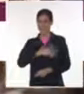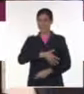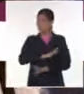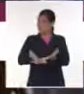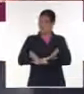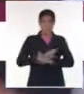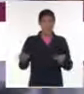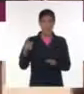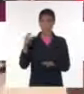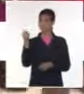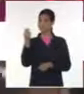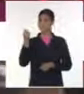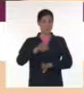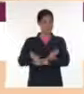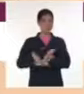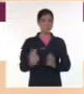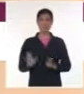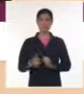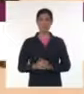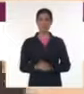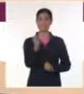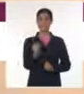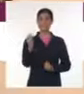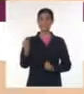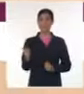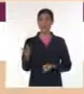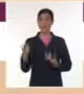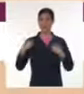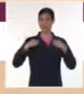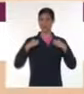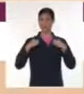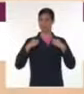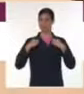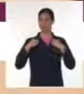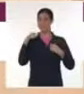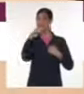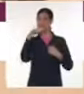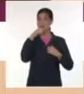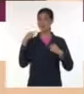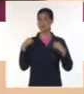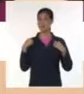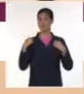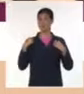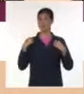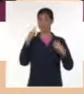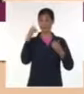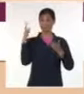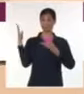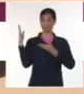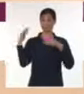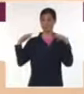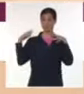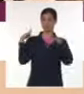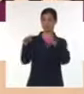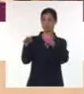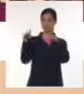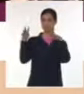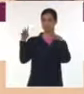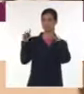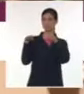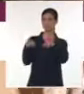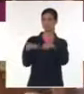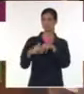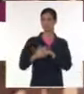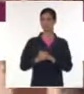la mayoría vestidos de rojo, corearon a Biden por no retener la ayuda militar a Israel en medio de su ofensiva